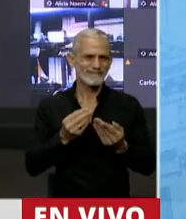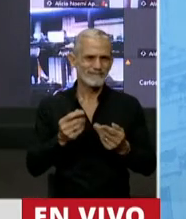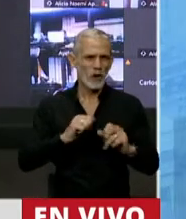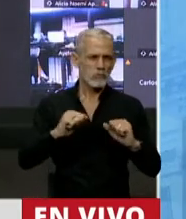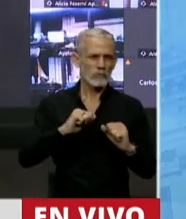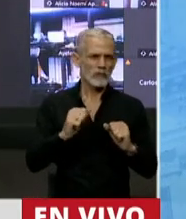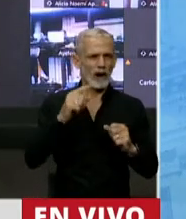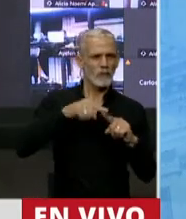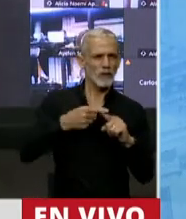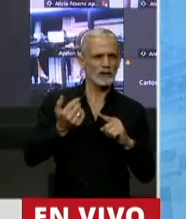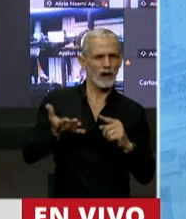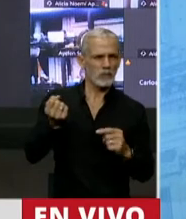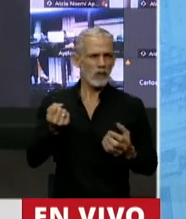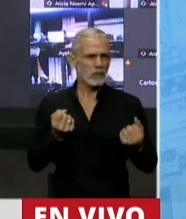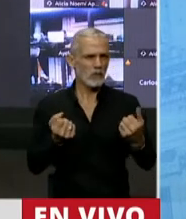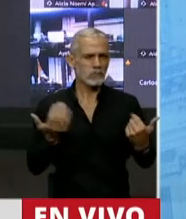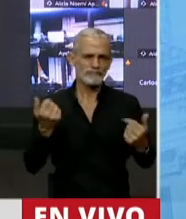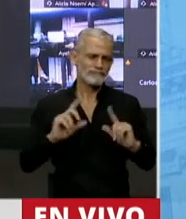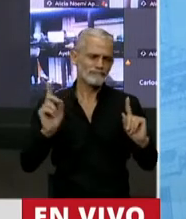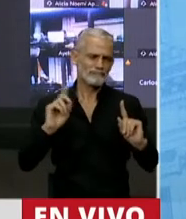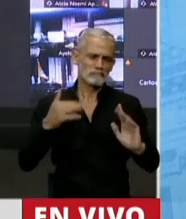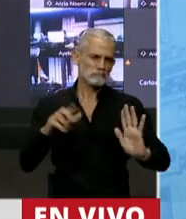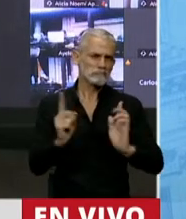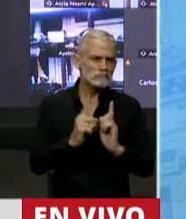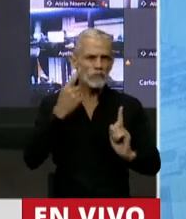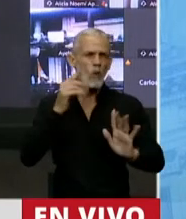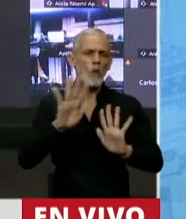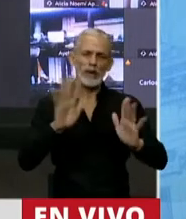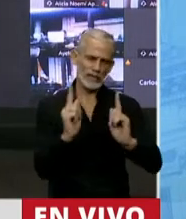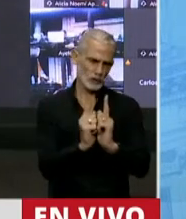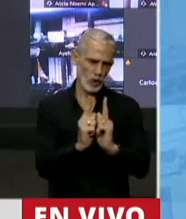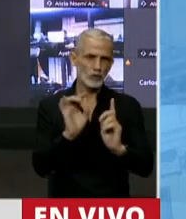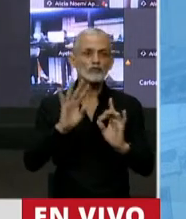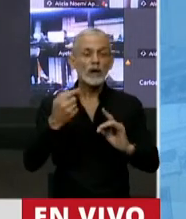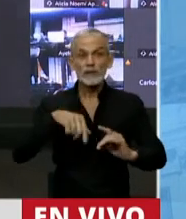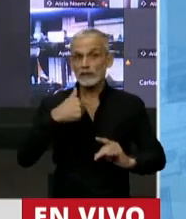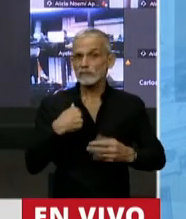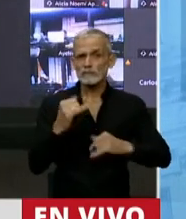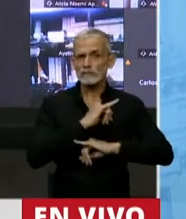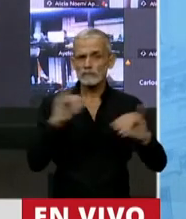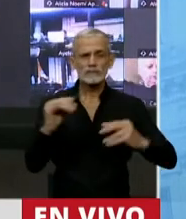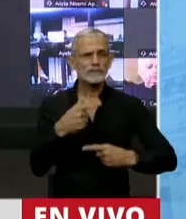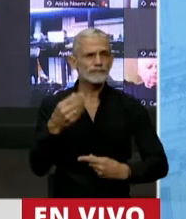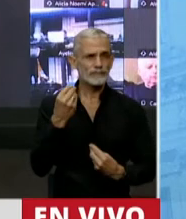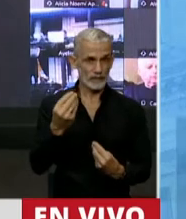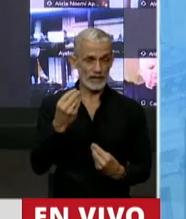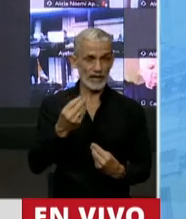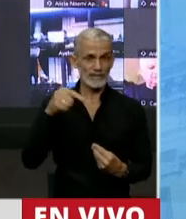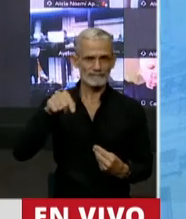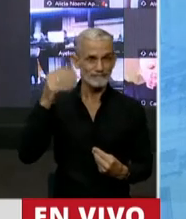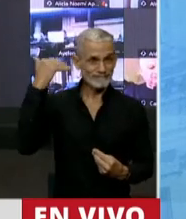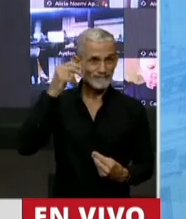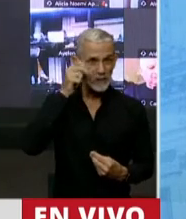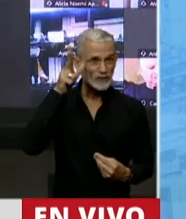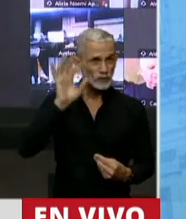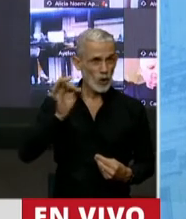sacar réditos políticos, así que vamos a ser muy prudentes y muy breves, solamente decir que en esa